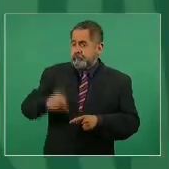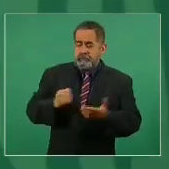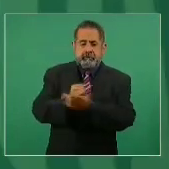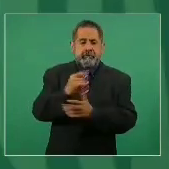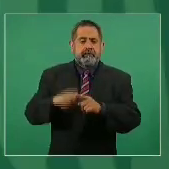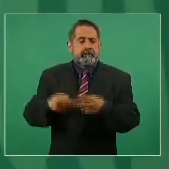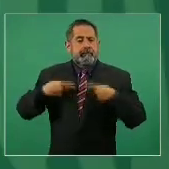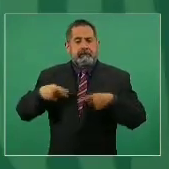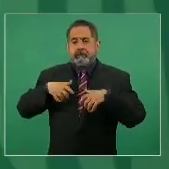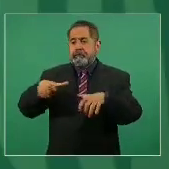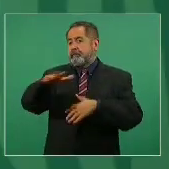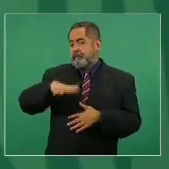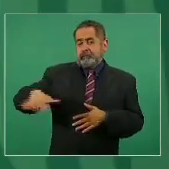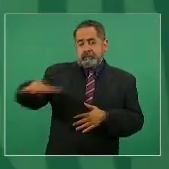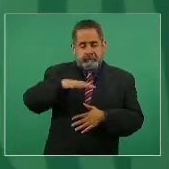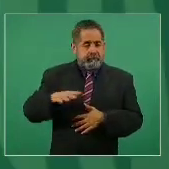pueblo.